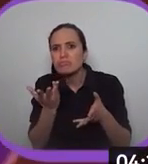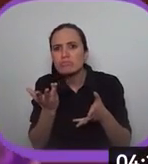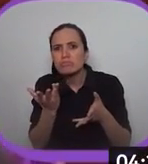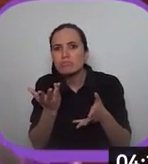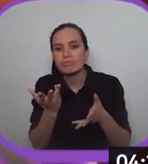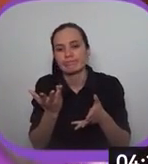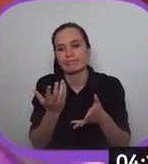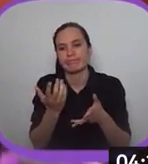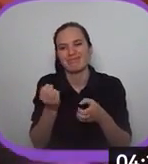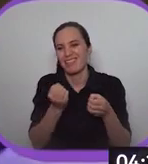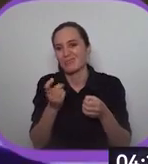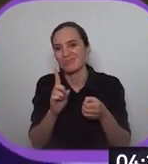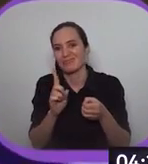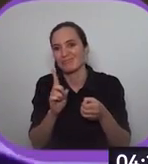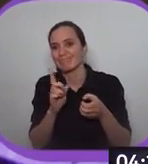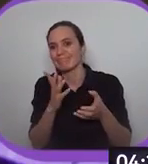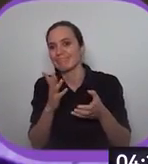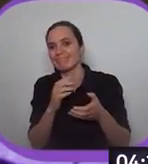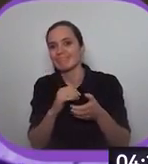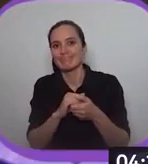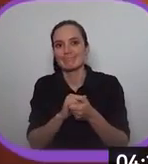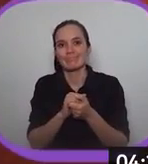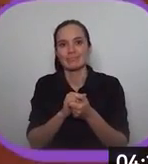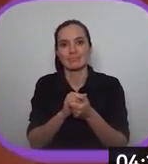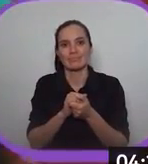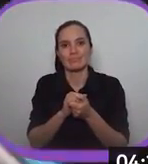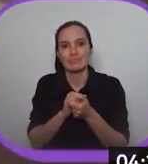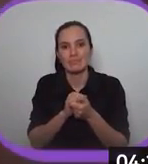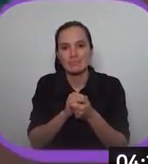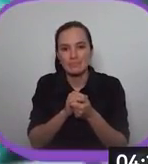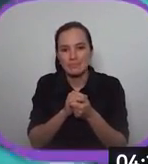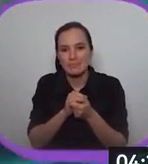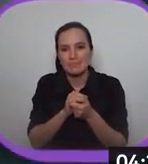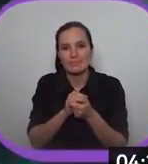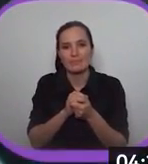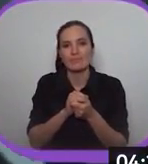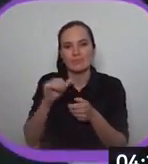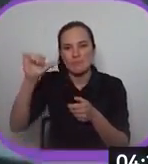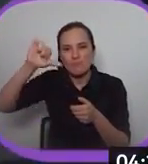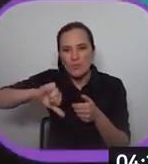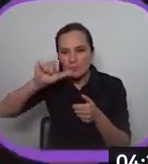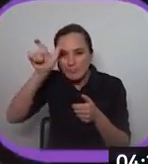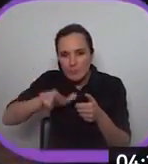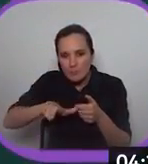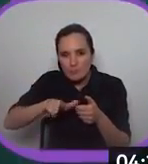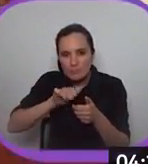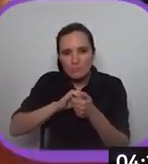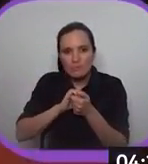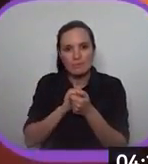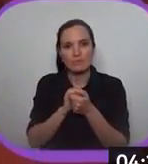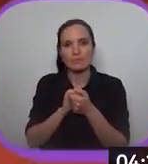un...? Era un Moby. ¡El líder orgánico está neutralizado! ¡Sark,